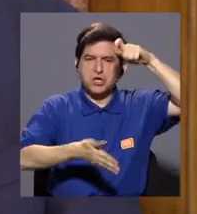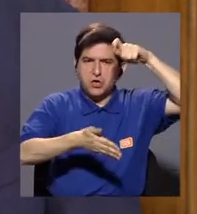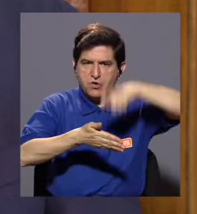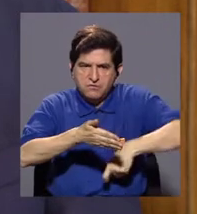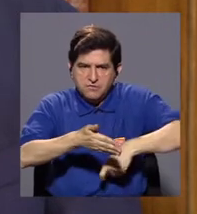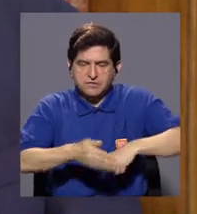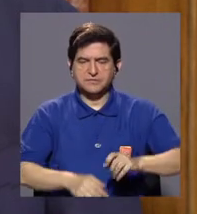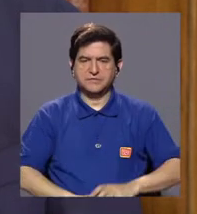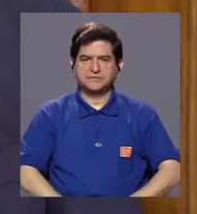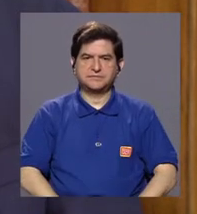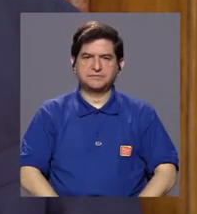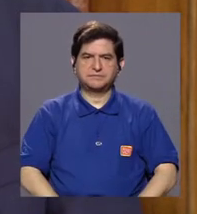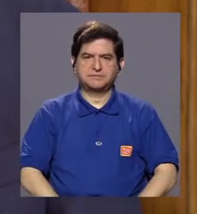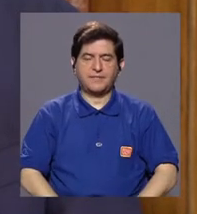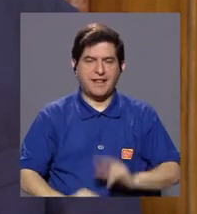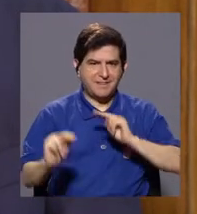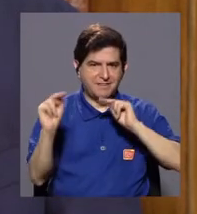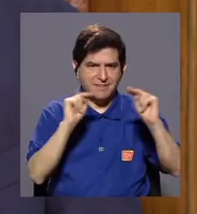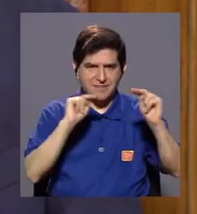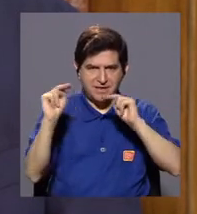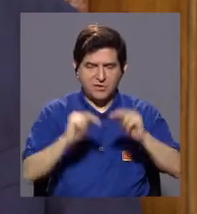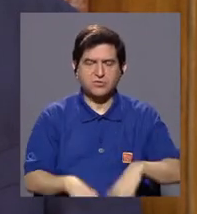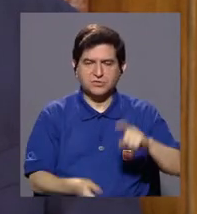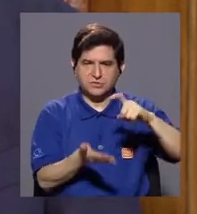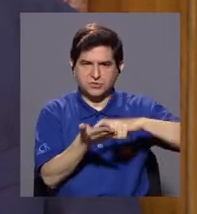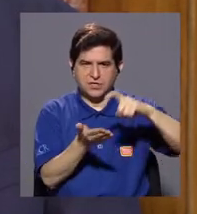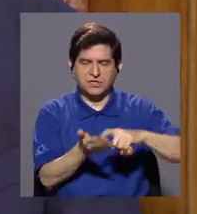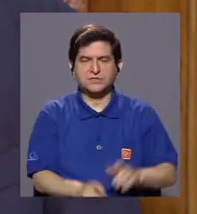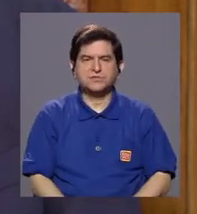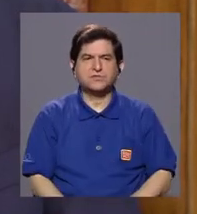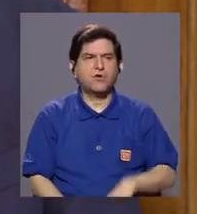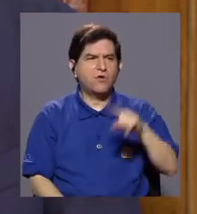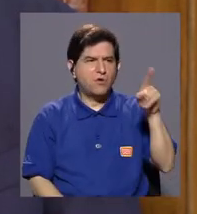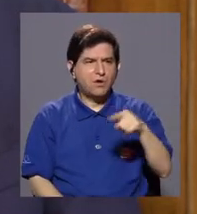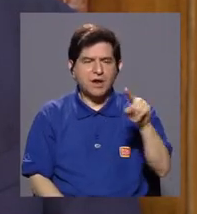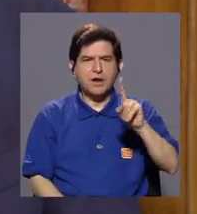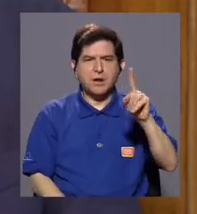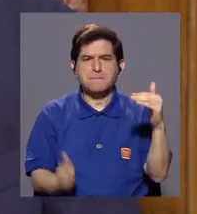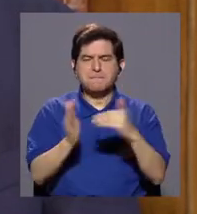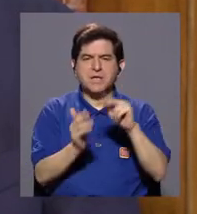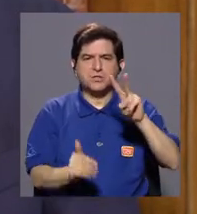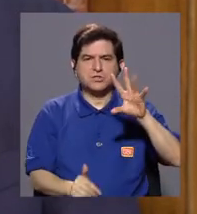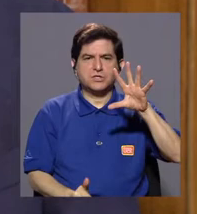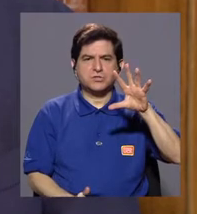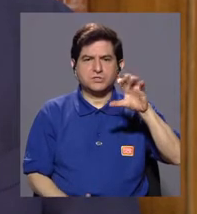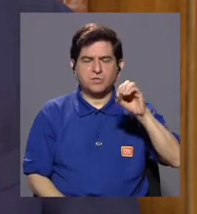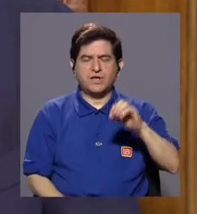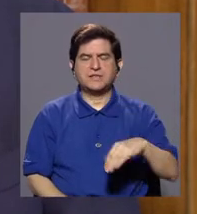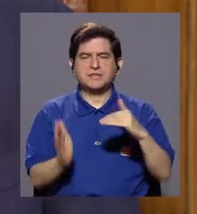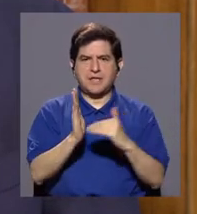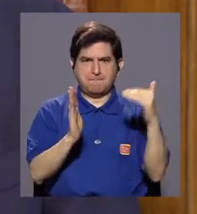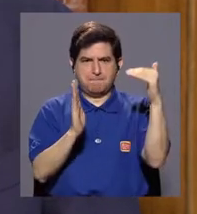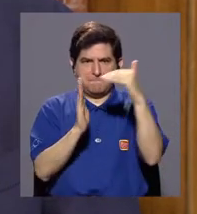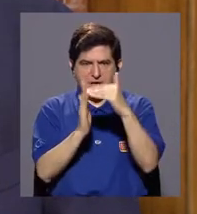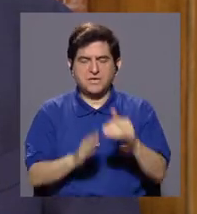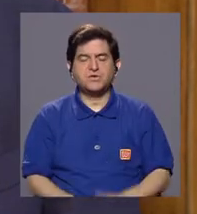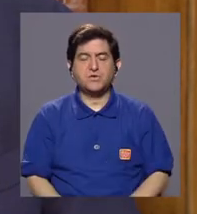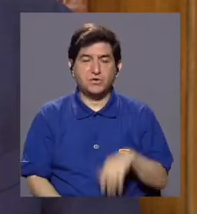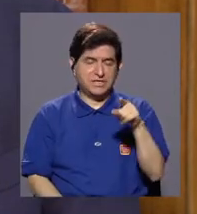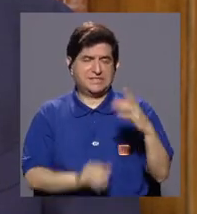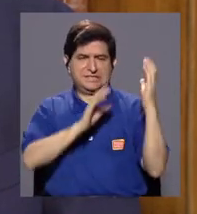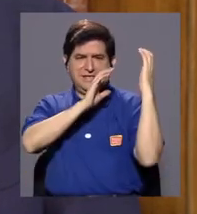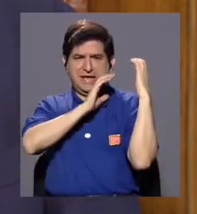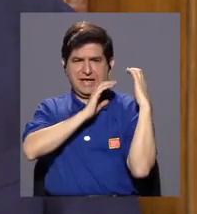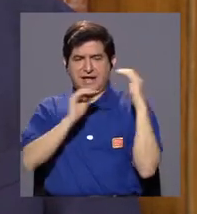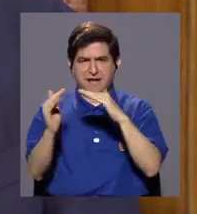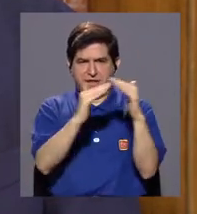firmé la negociación de la deuda en que nos quitamos más de 1.250 millones de las espaldas de nuestro